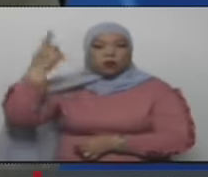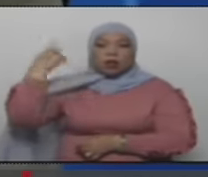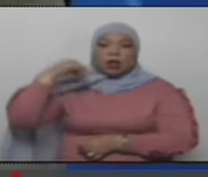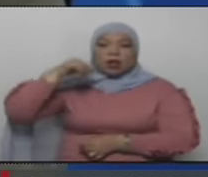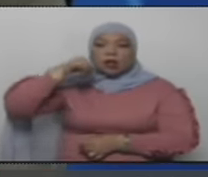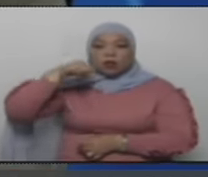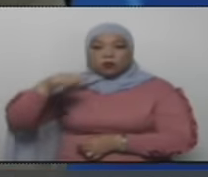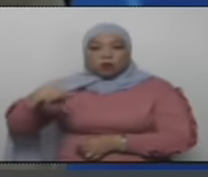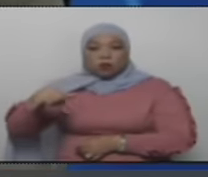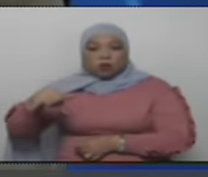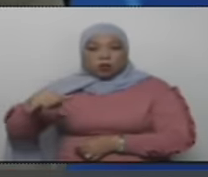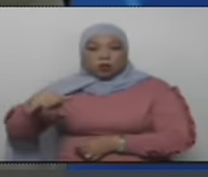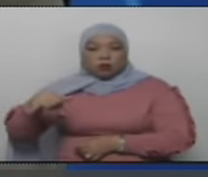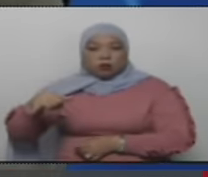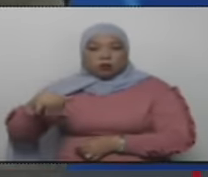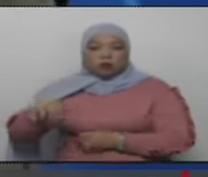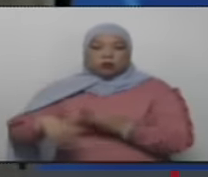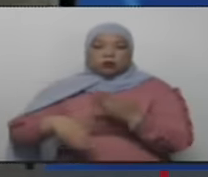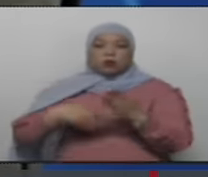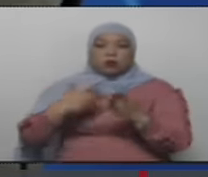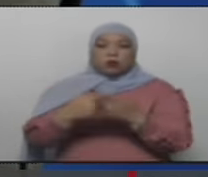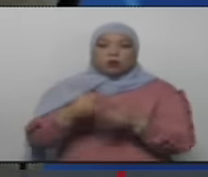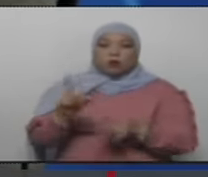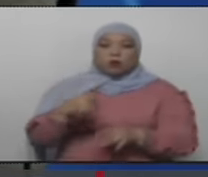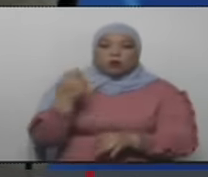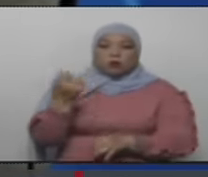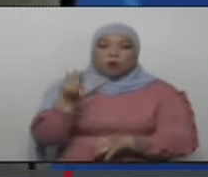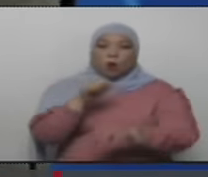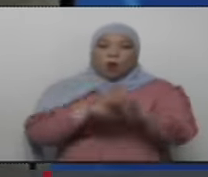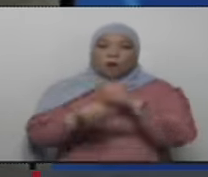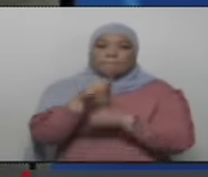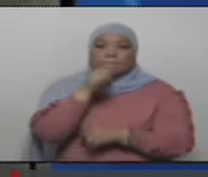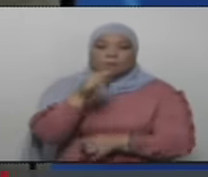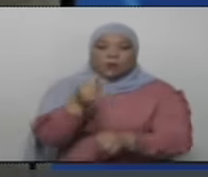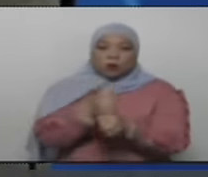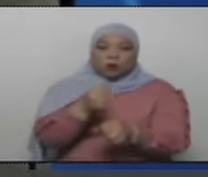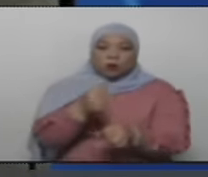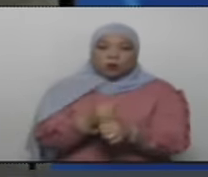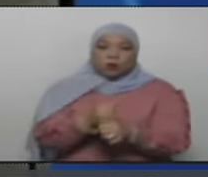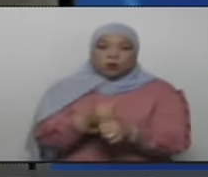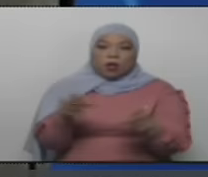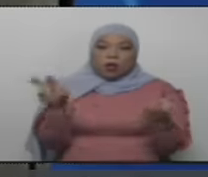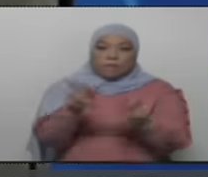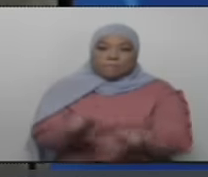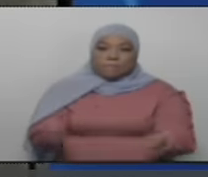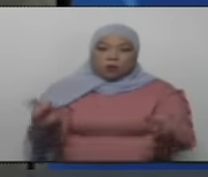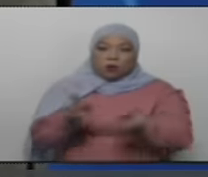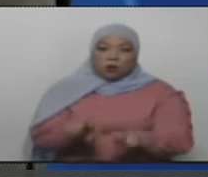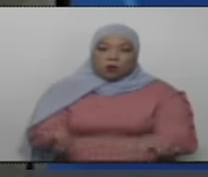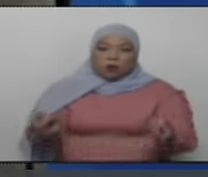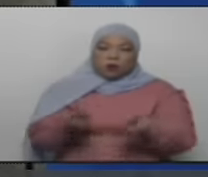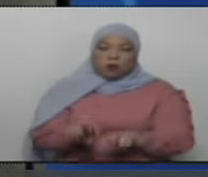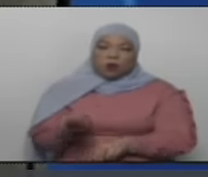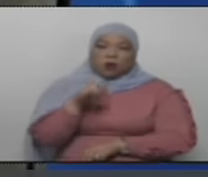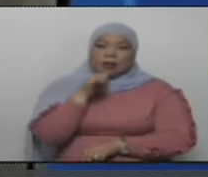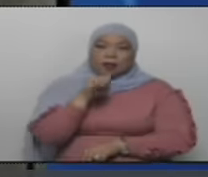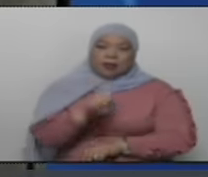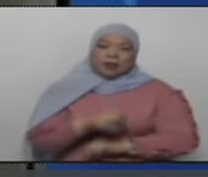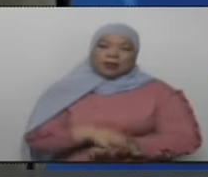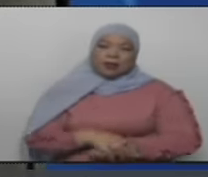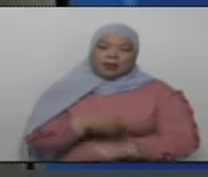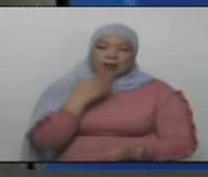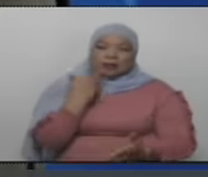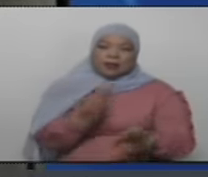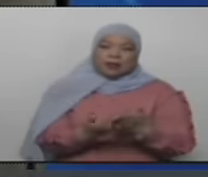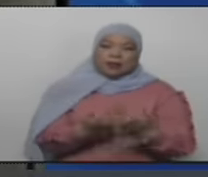denuncia de los primeros elementos de la investigación y los resultados, las capturas